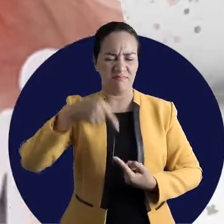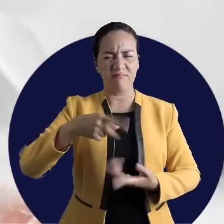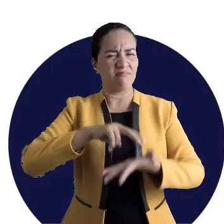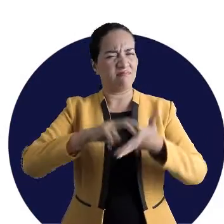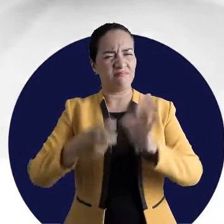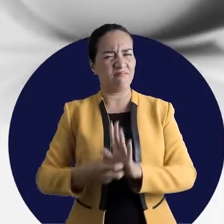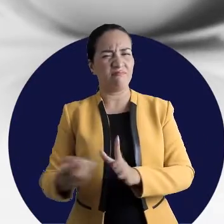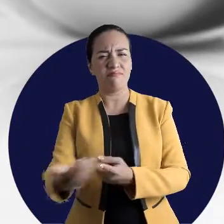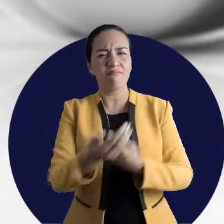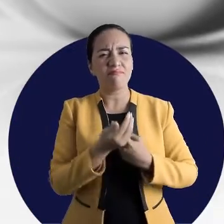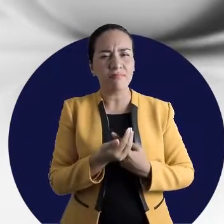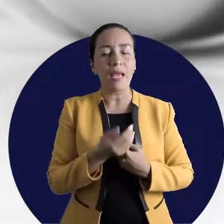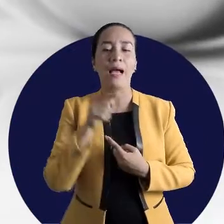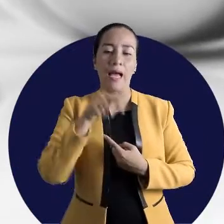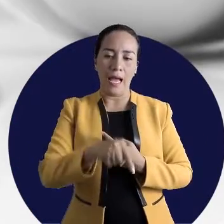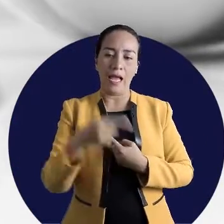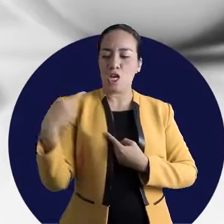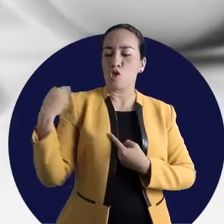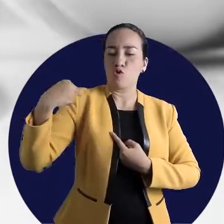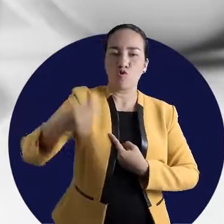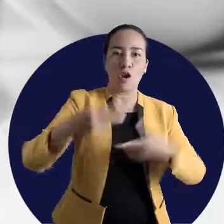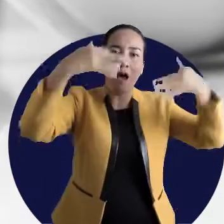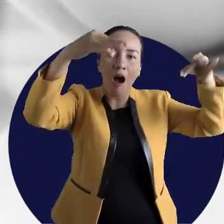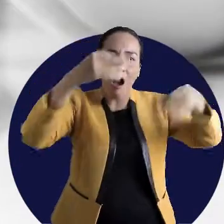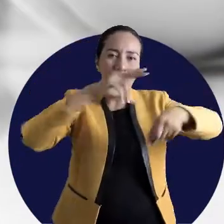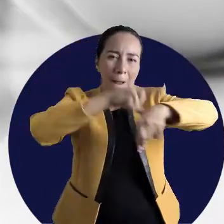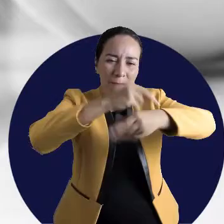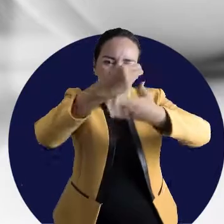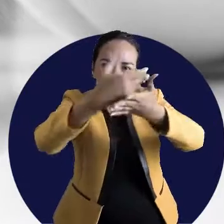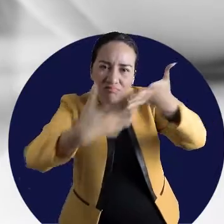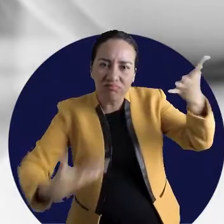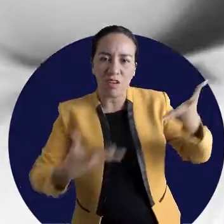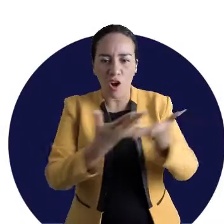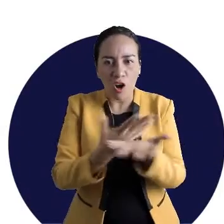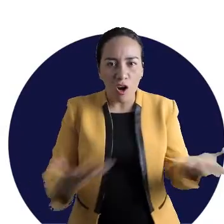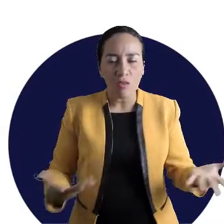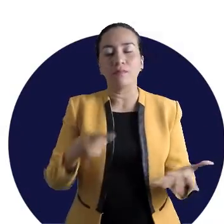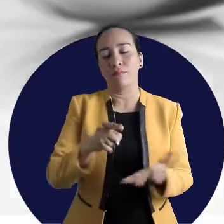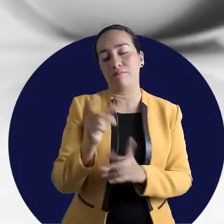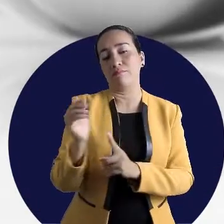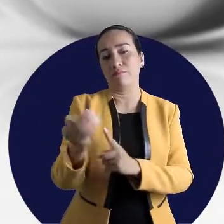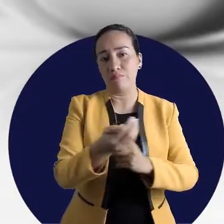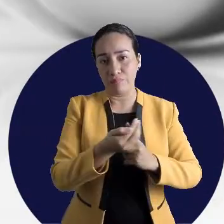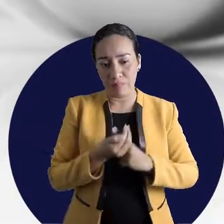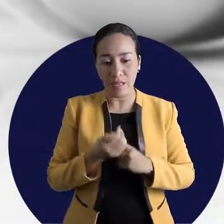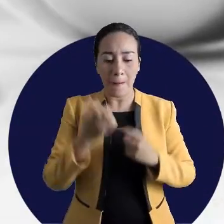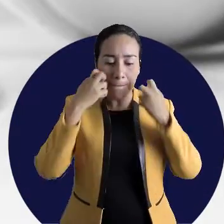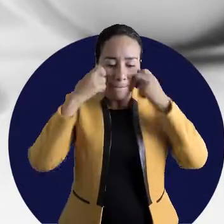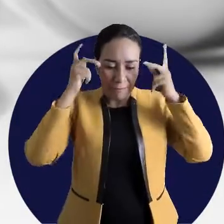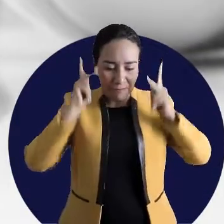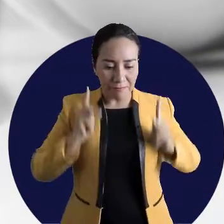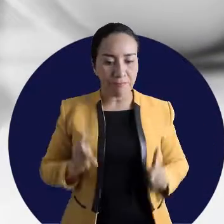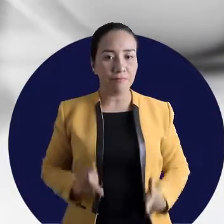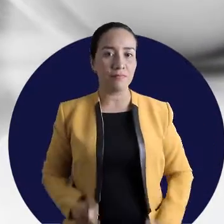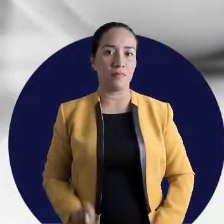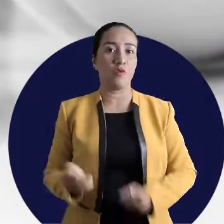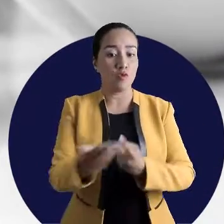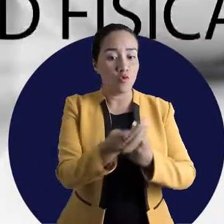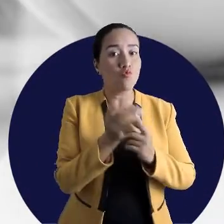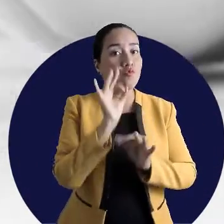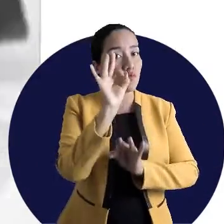A que se proteja su historia clínica, custodia y cuidado. Su integridad física.